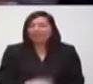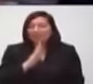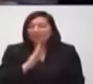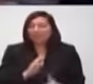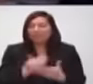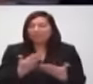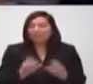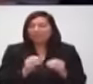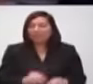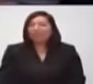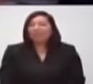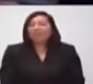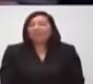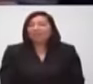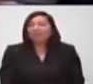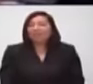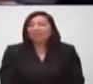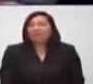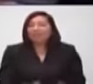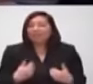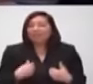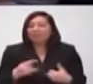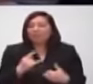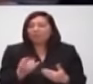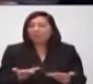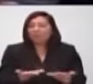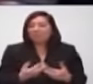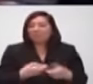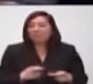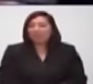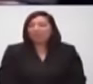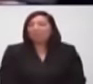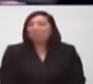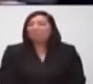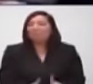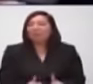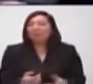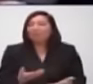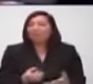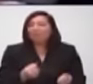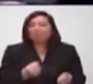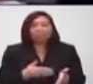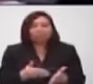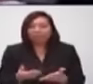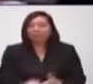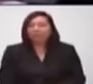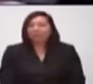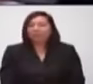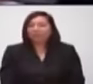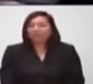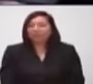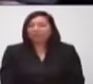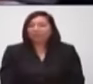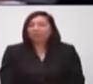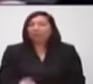saludar la propuesta de la señora Foronda, decir que debemos usar el transporte público, efectivamente, para evitar la polución, para evitar